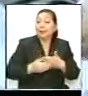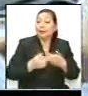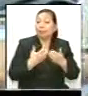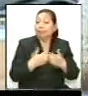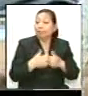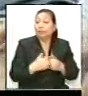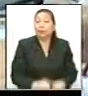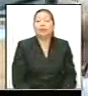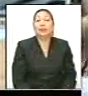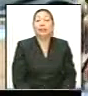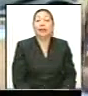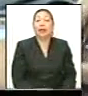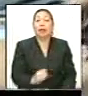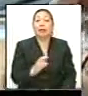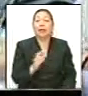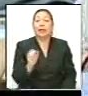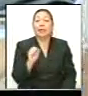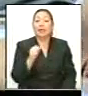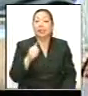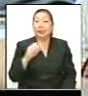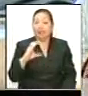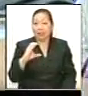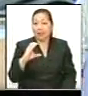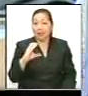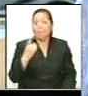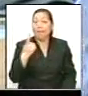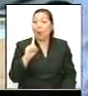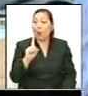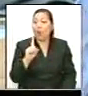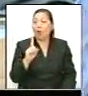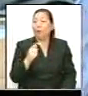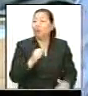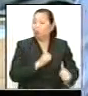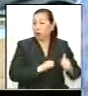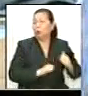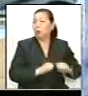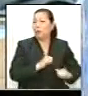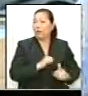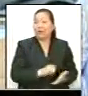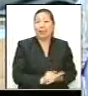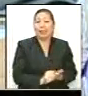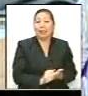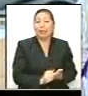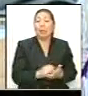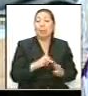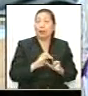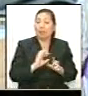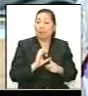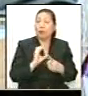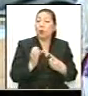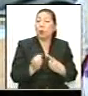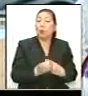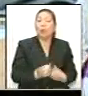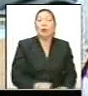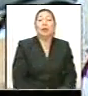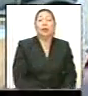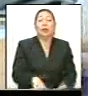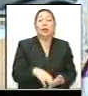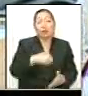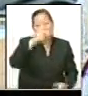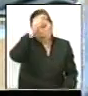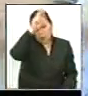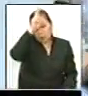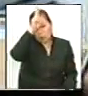empresa RISAC por graves afectaciones ocasionadas al patrimonio cultural de la ciudad del